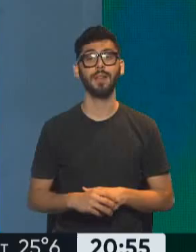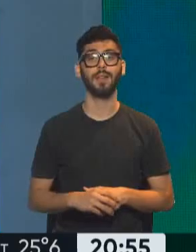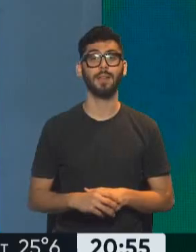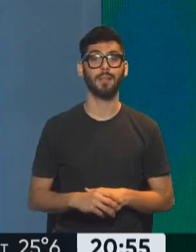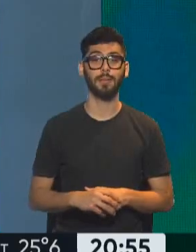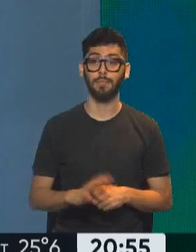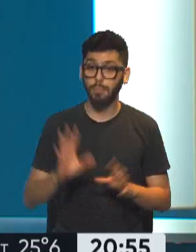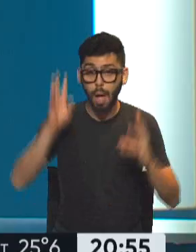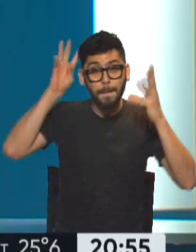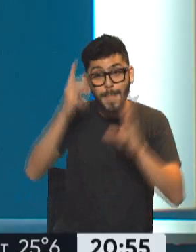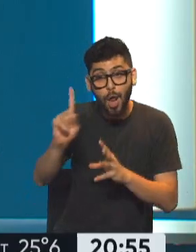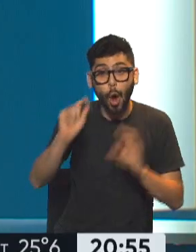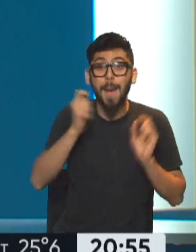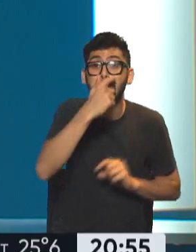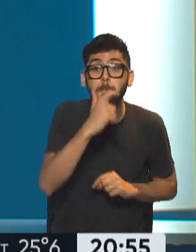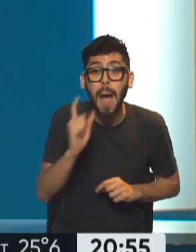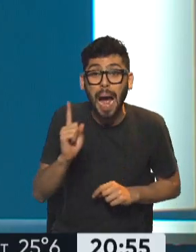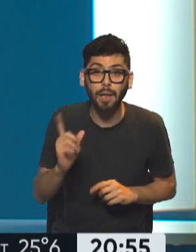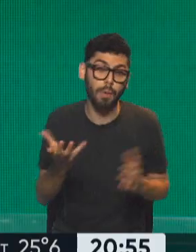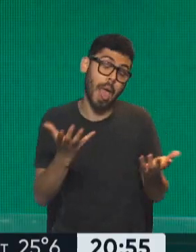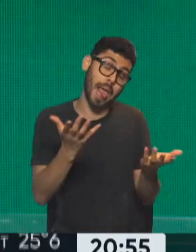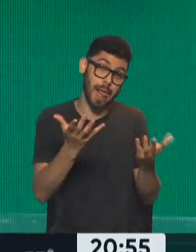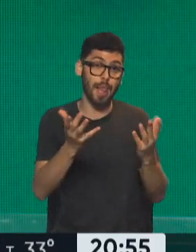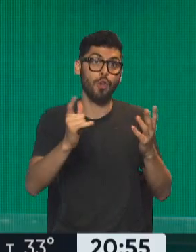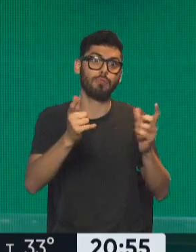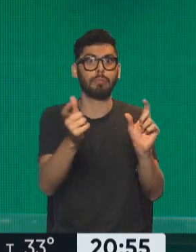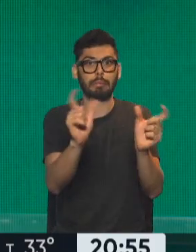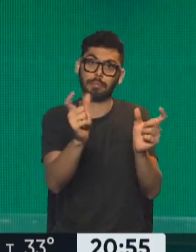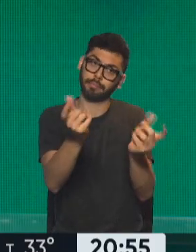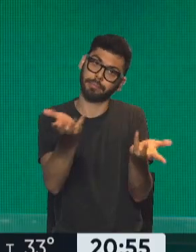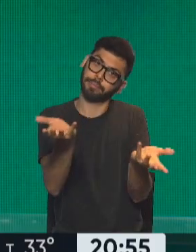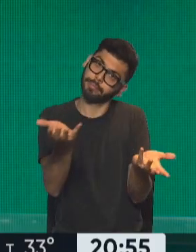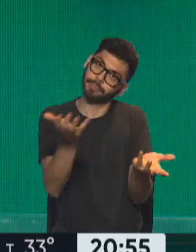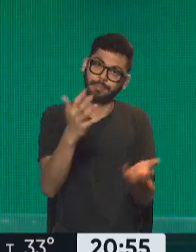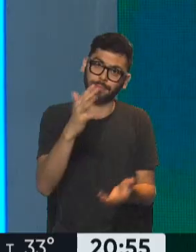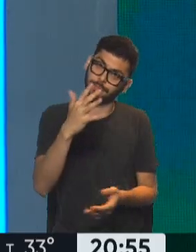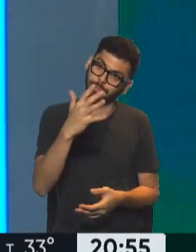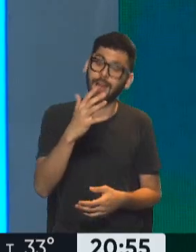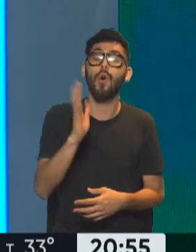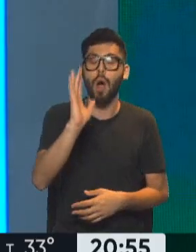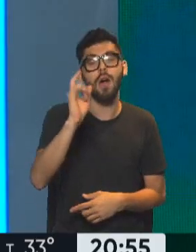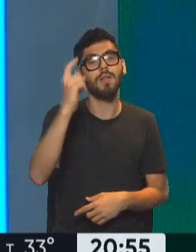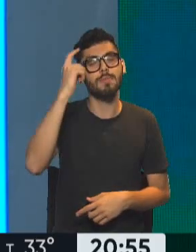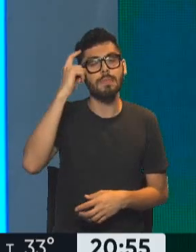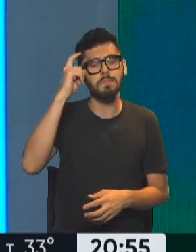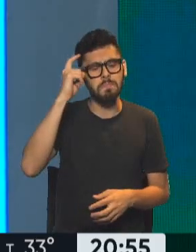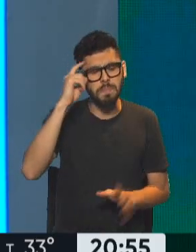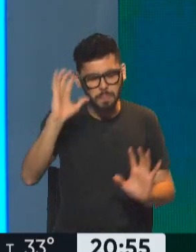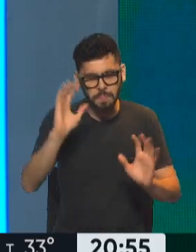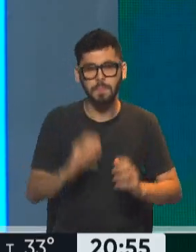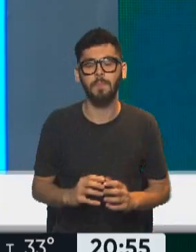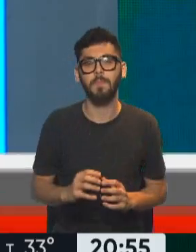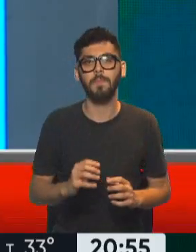es que tampoco hay tanta diferencia pensemos lo siguiente pensemos que